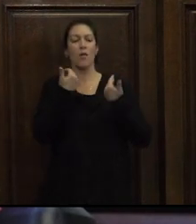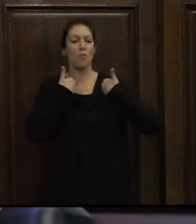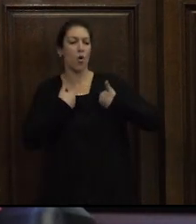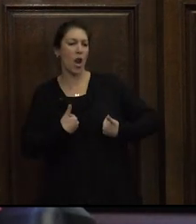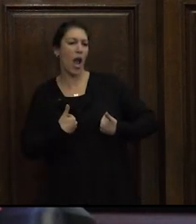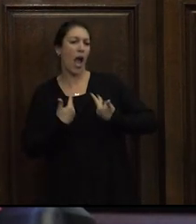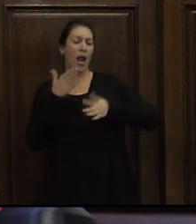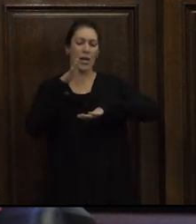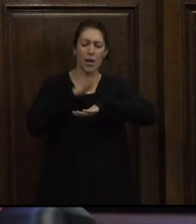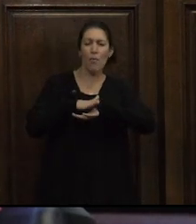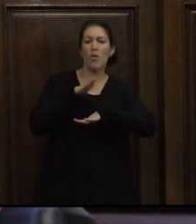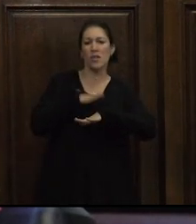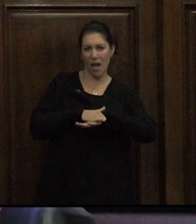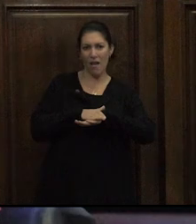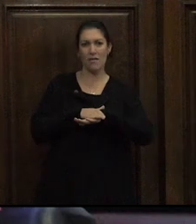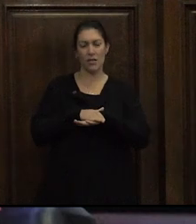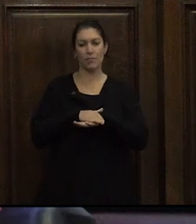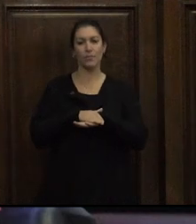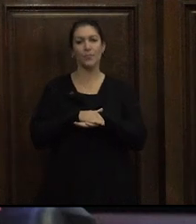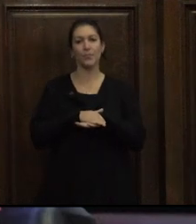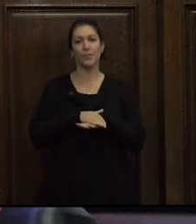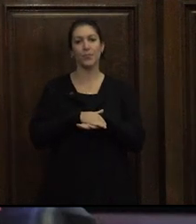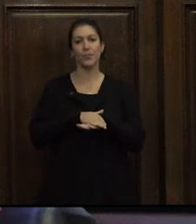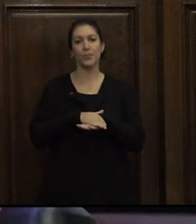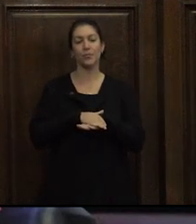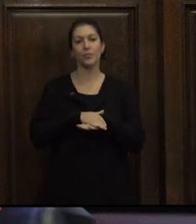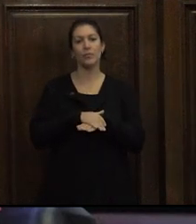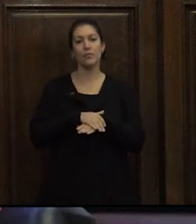que está también en la idea de responsabilidad, ¿no?